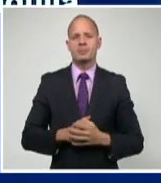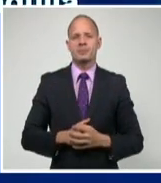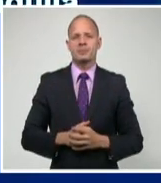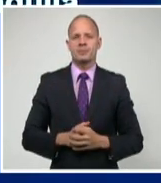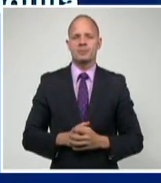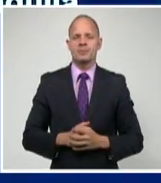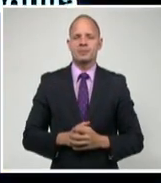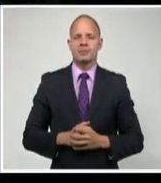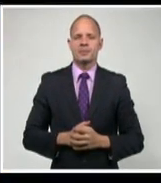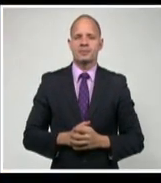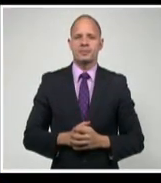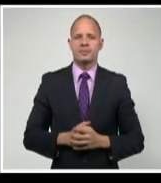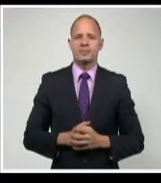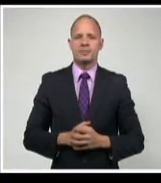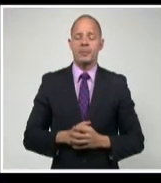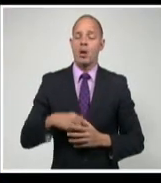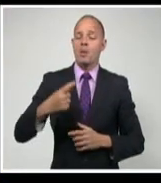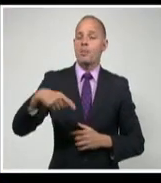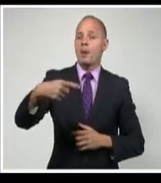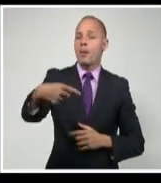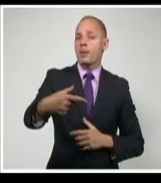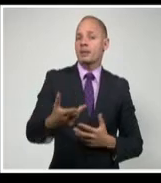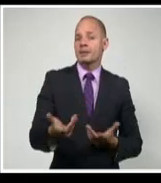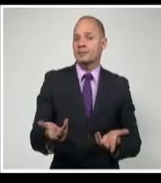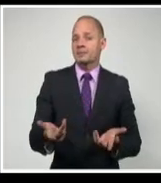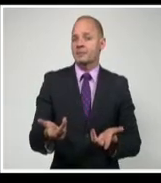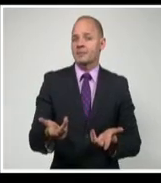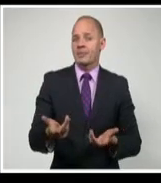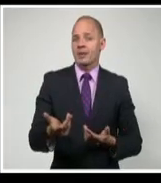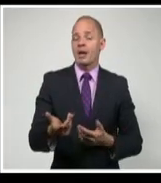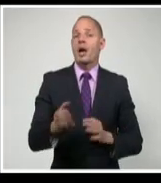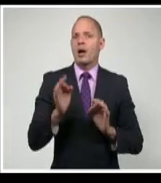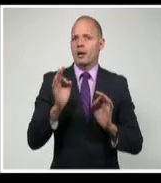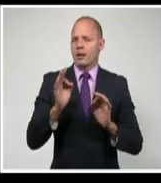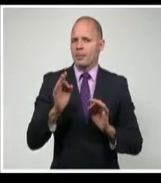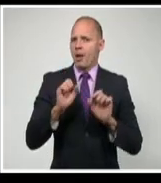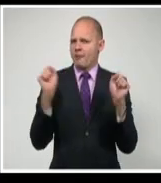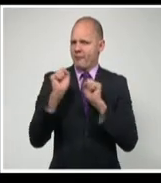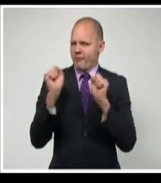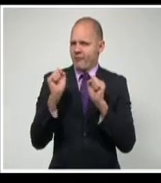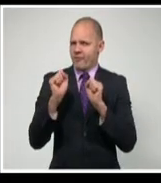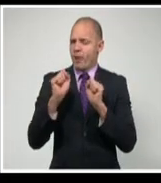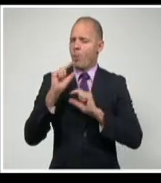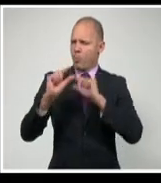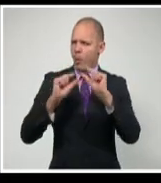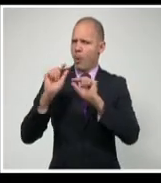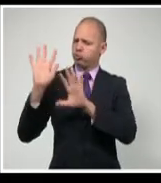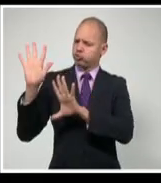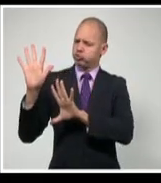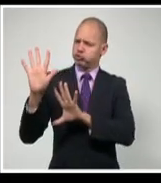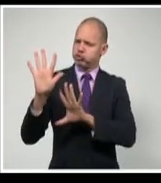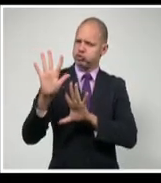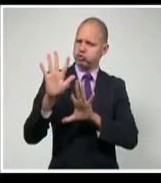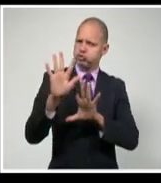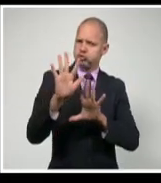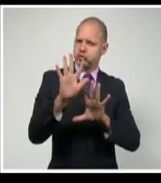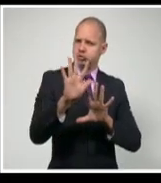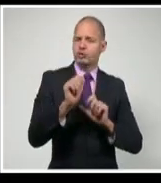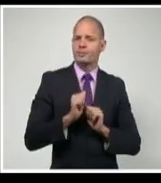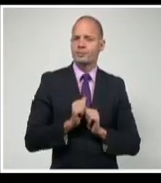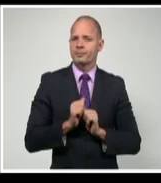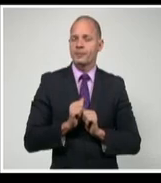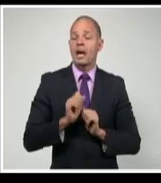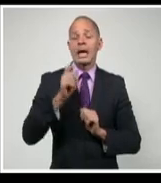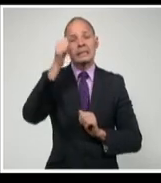el litoral sur. Y para los próximos tres días tenemos que el frente se irá trasladando hacia la región central de nuestro país ya para